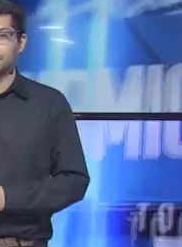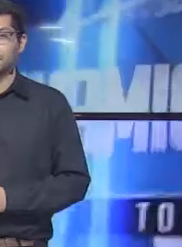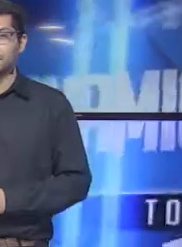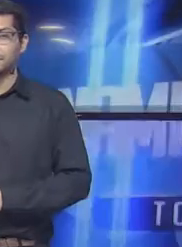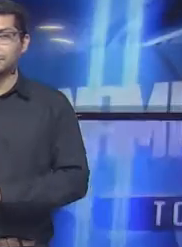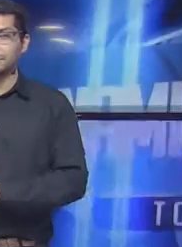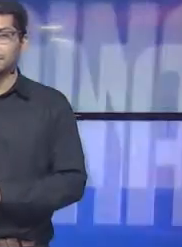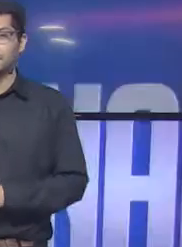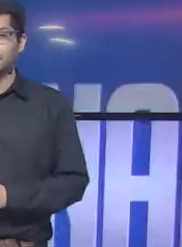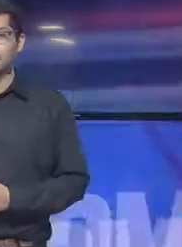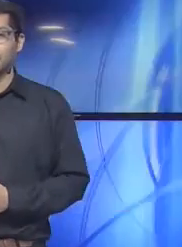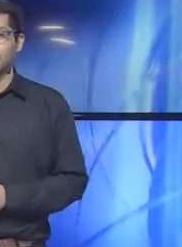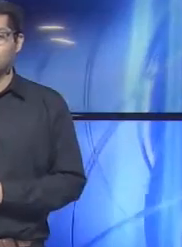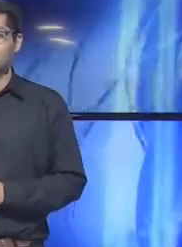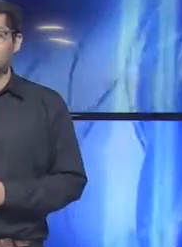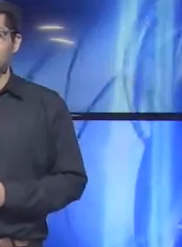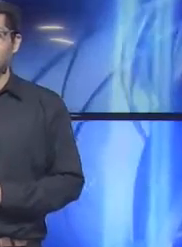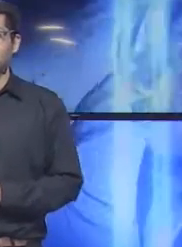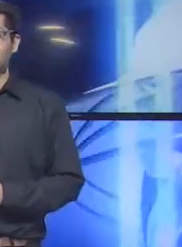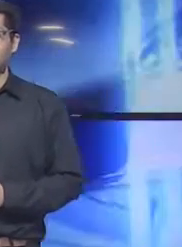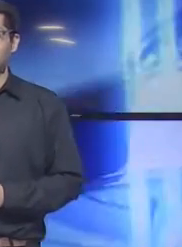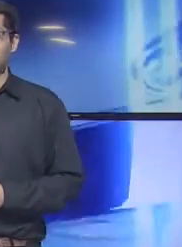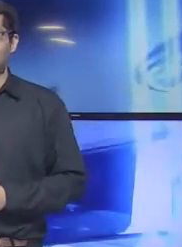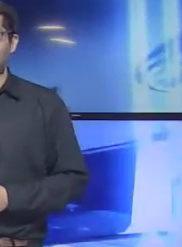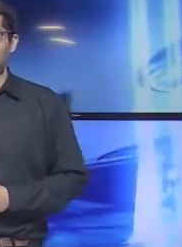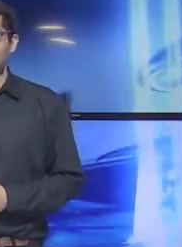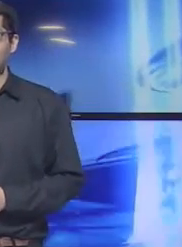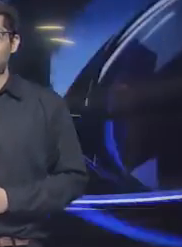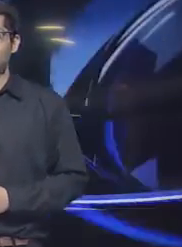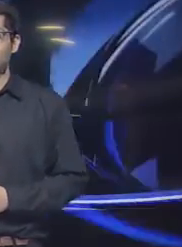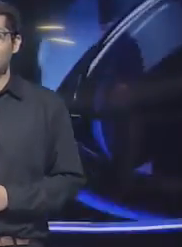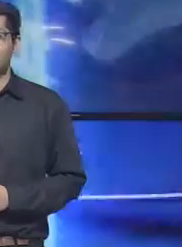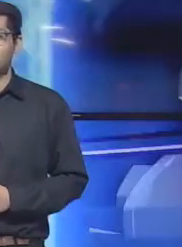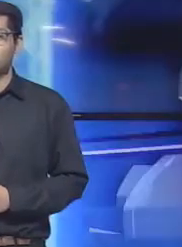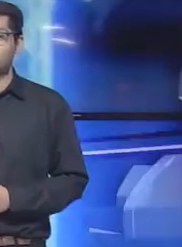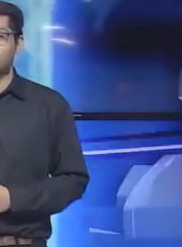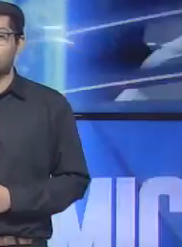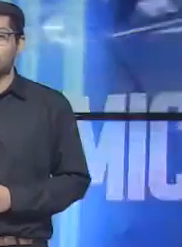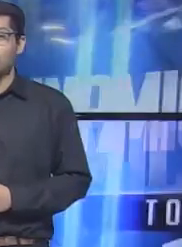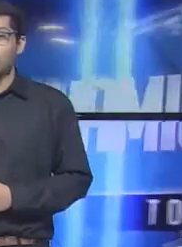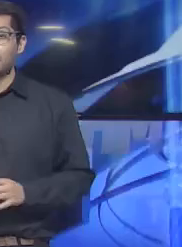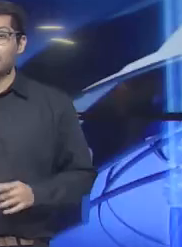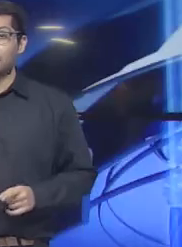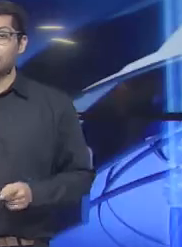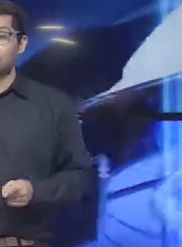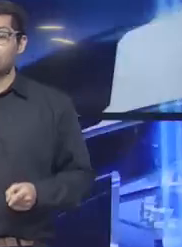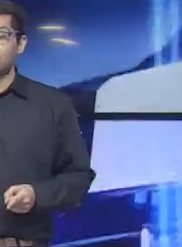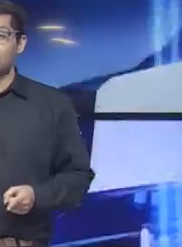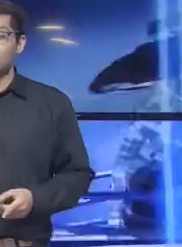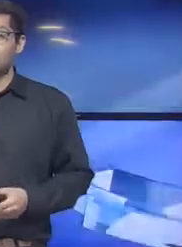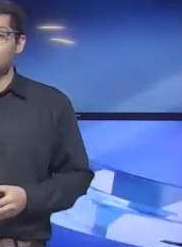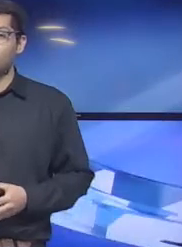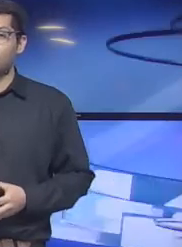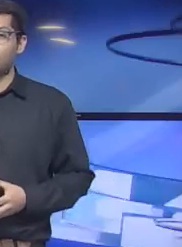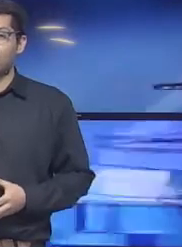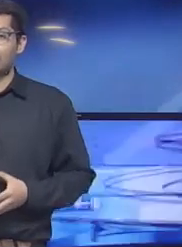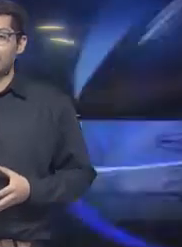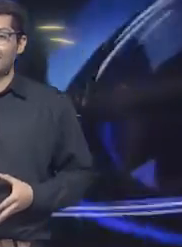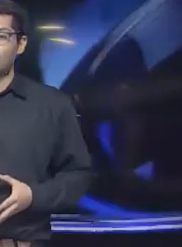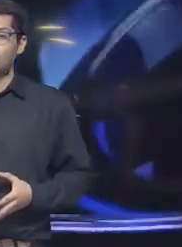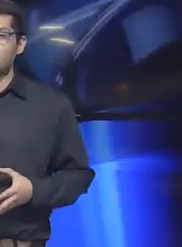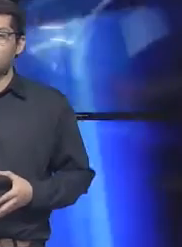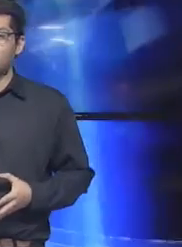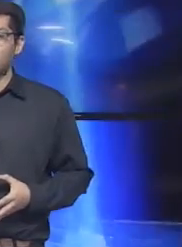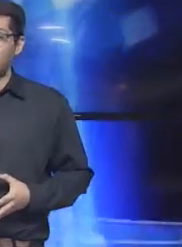gusto. Hola, buenas noches, ¿cómo estás? ¿Bien? Muy bien, Guillermo, muchas gracias por comunicarse con nosotros. Comentarnos entonces, coméntenos cómo es